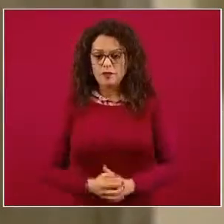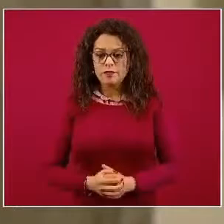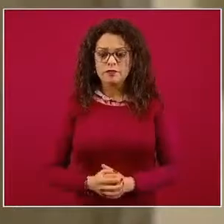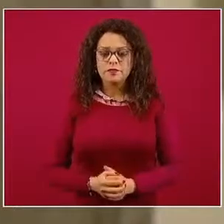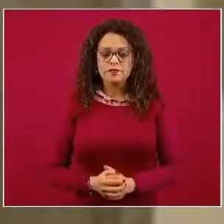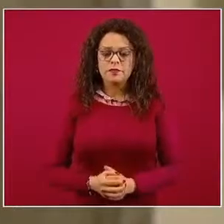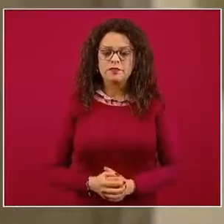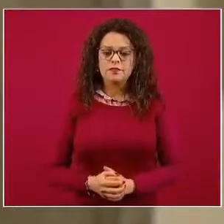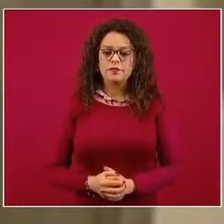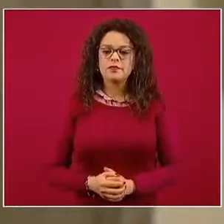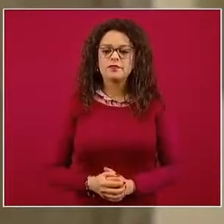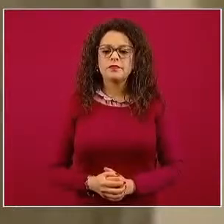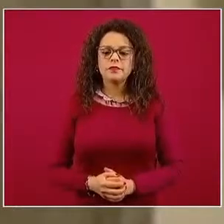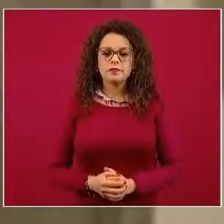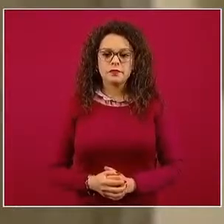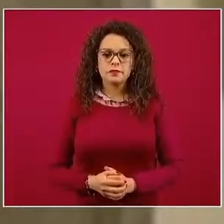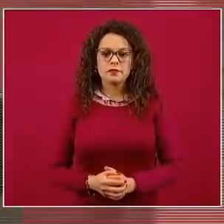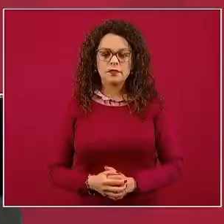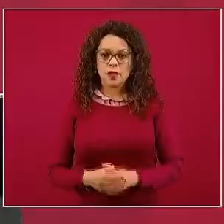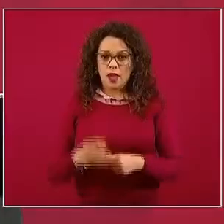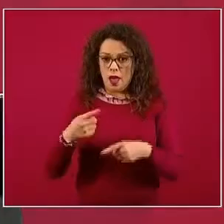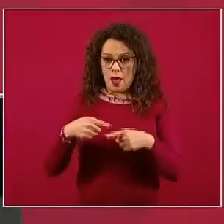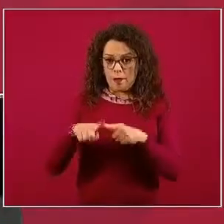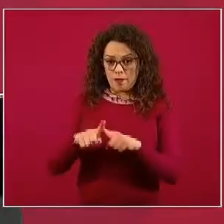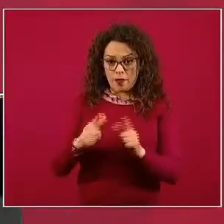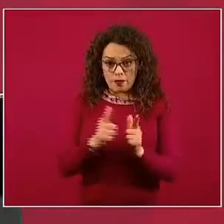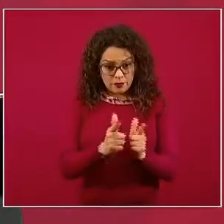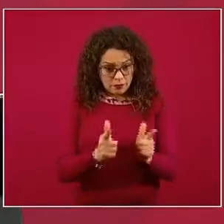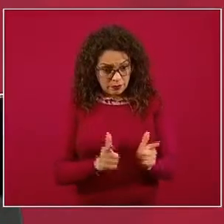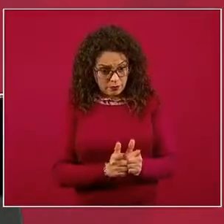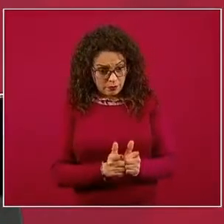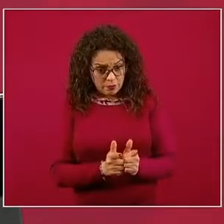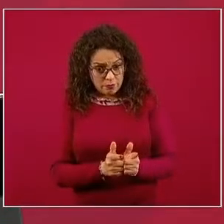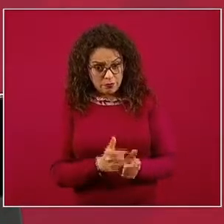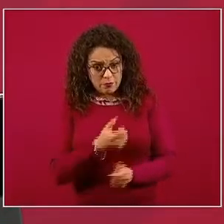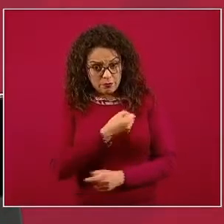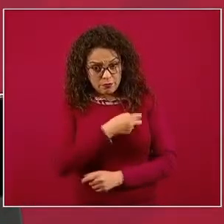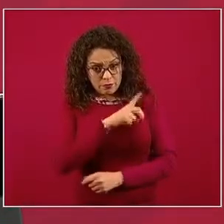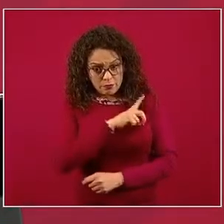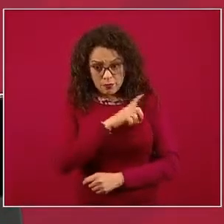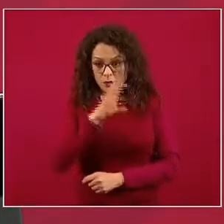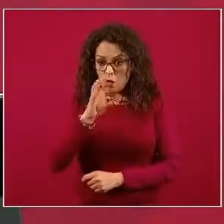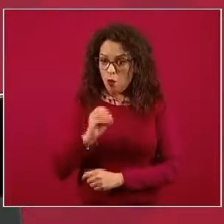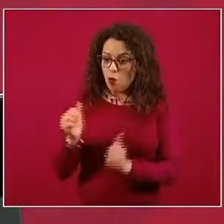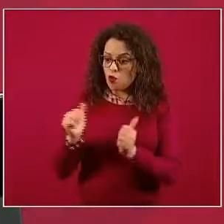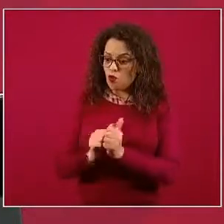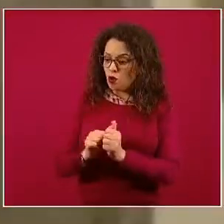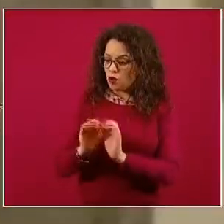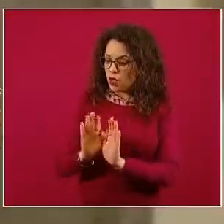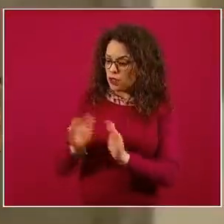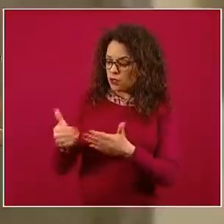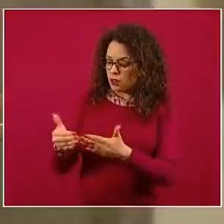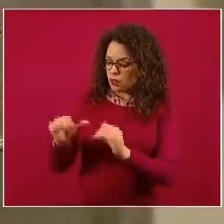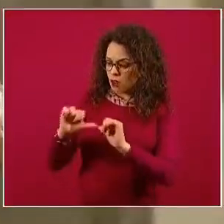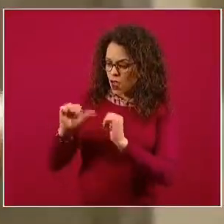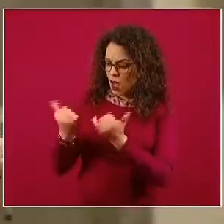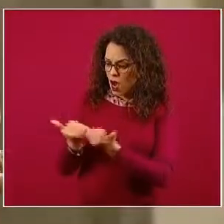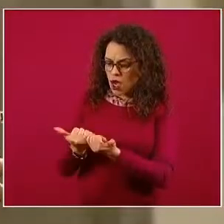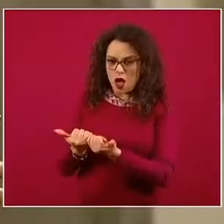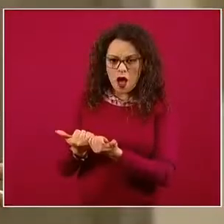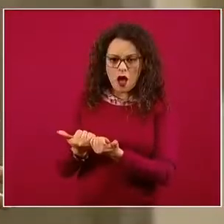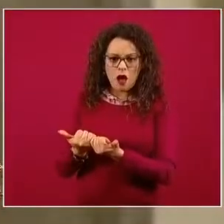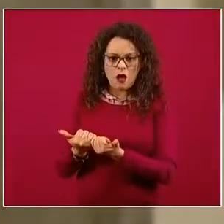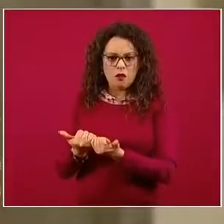va a empezar por el sector salud o va a empezar con áreas específicas como los que